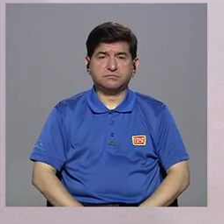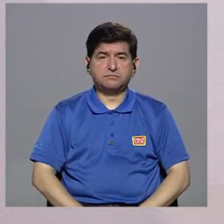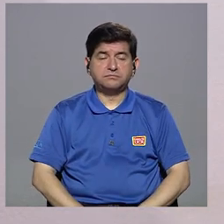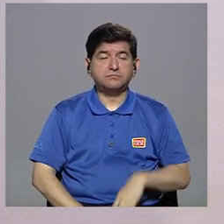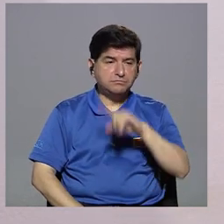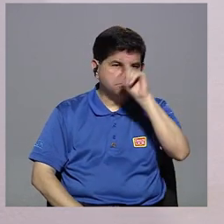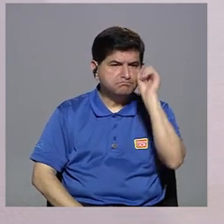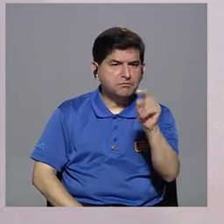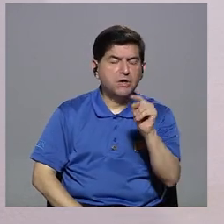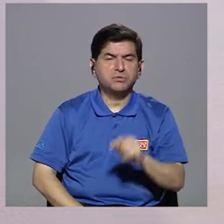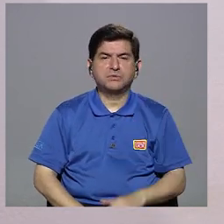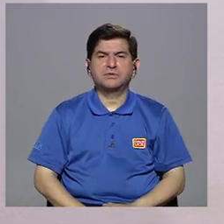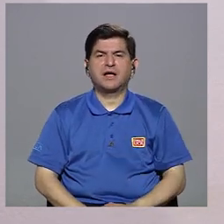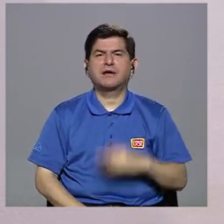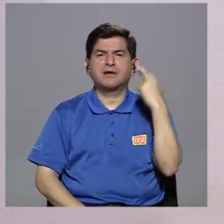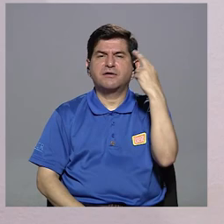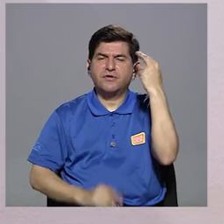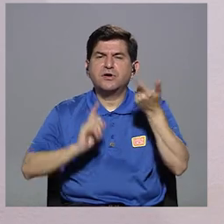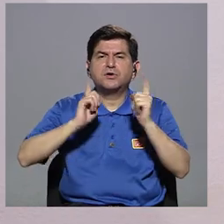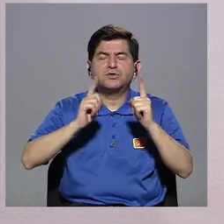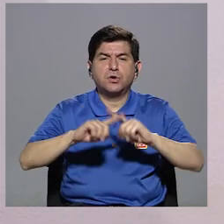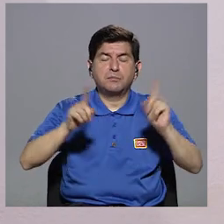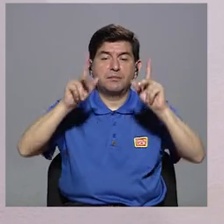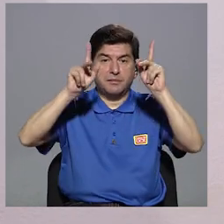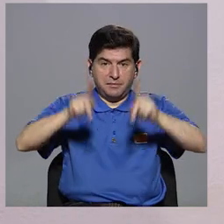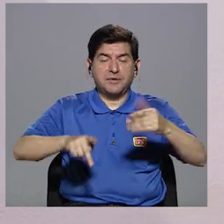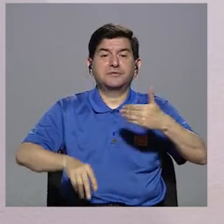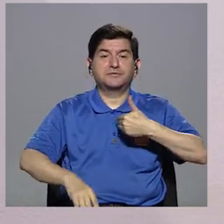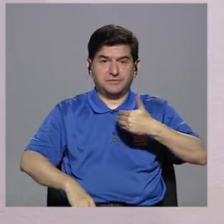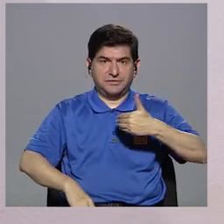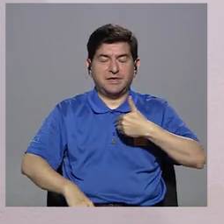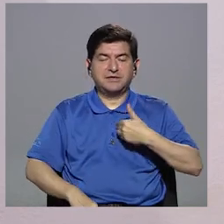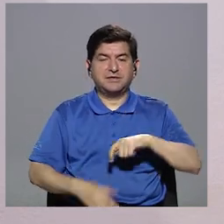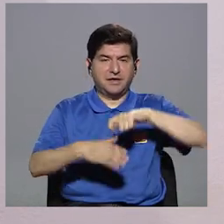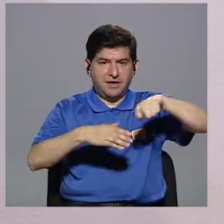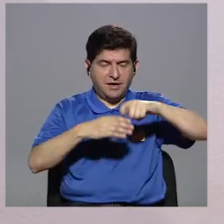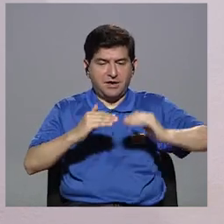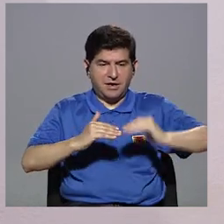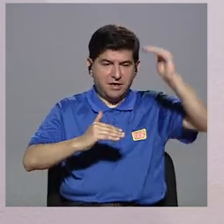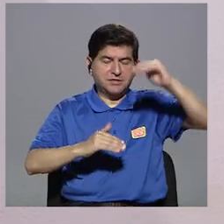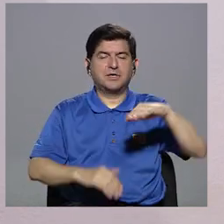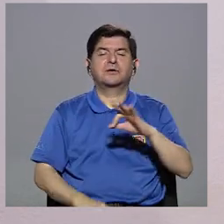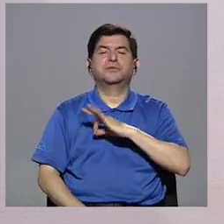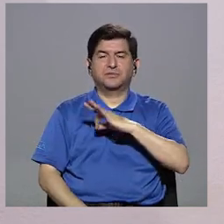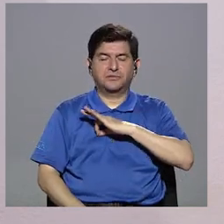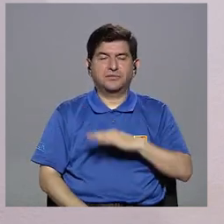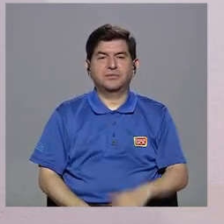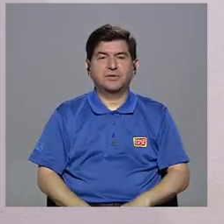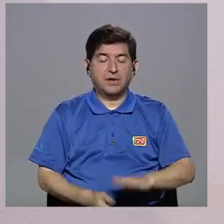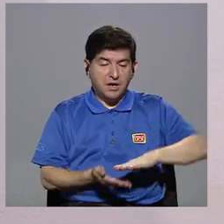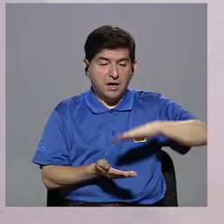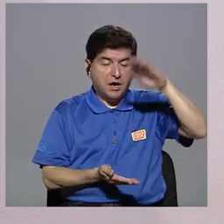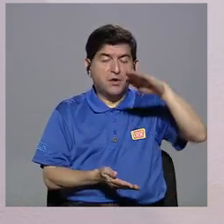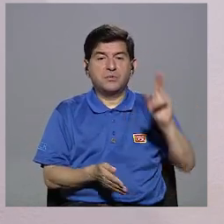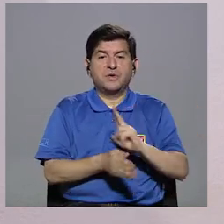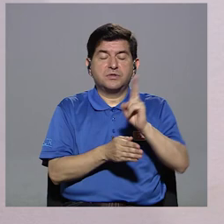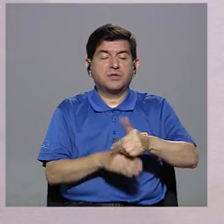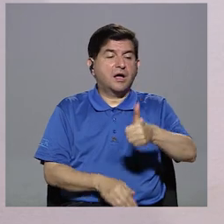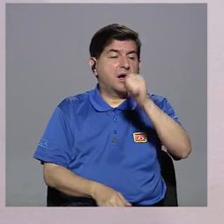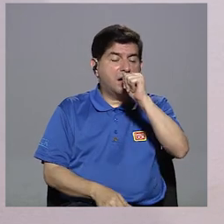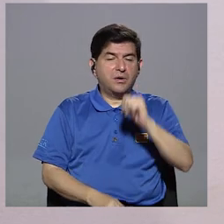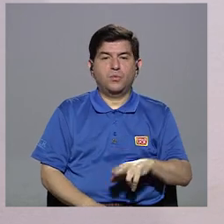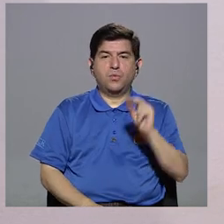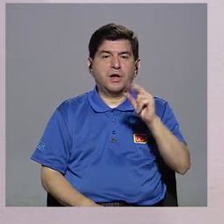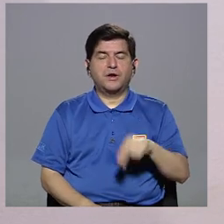que consulten para ver cuál es la causa pero si cuando el paciente tiene el azúcar alto si es conveniente que aumente el consumo